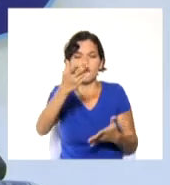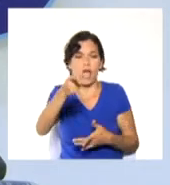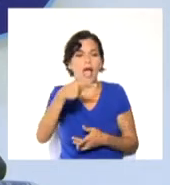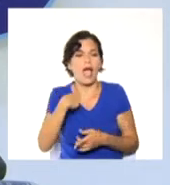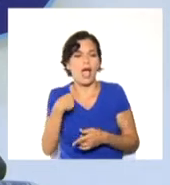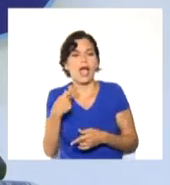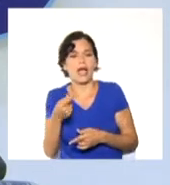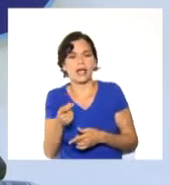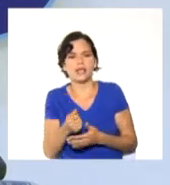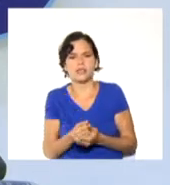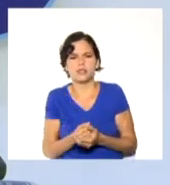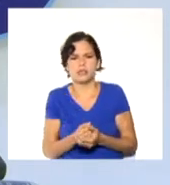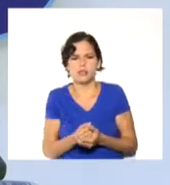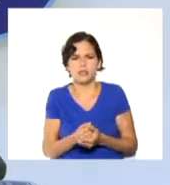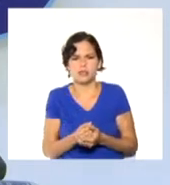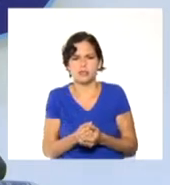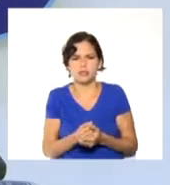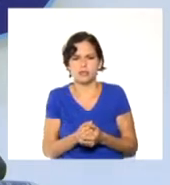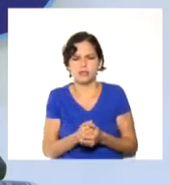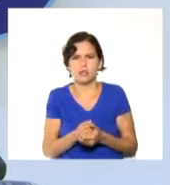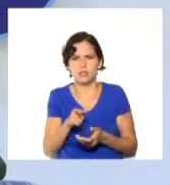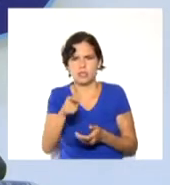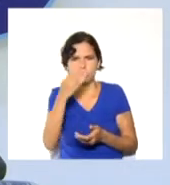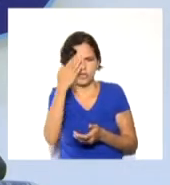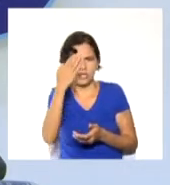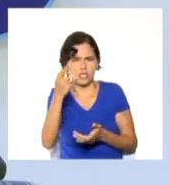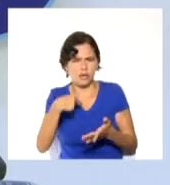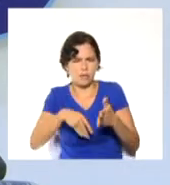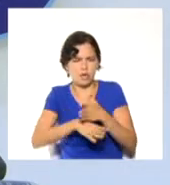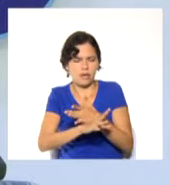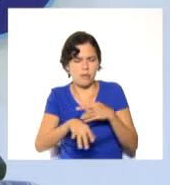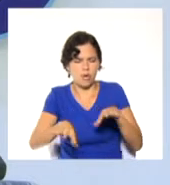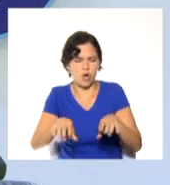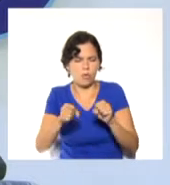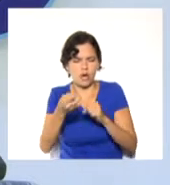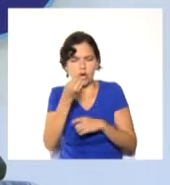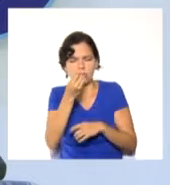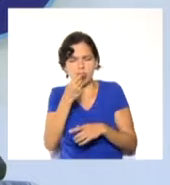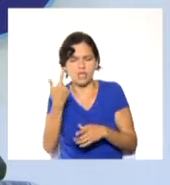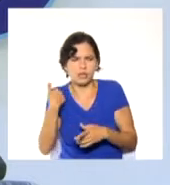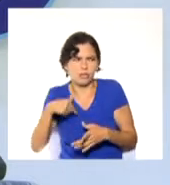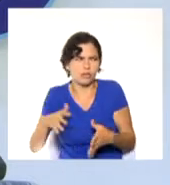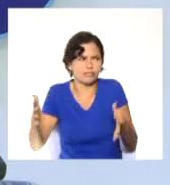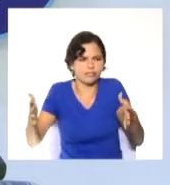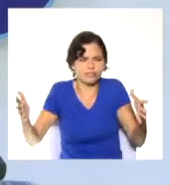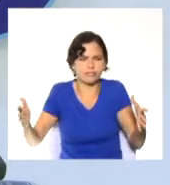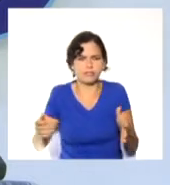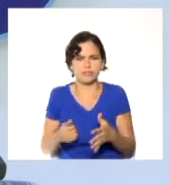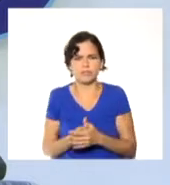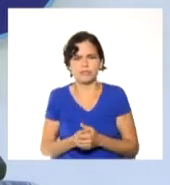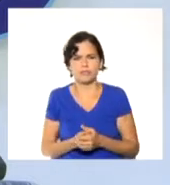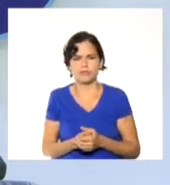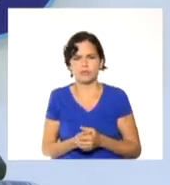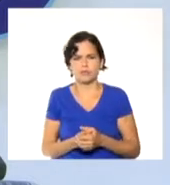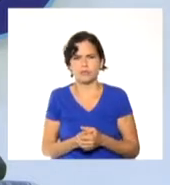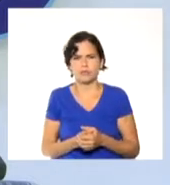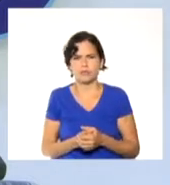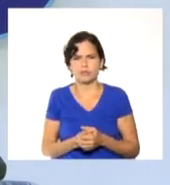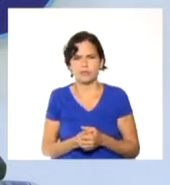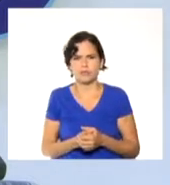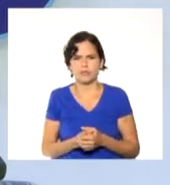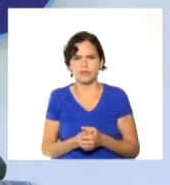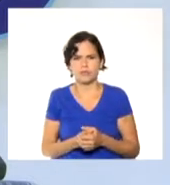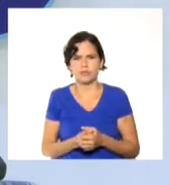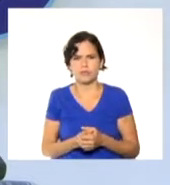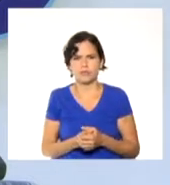¿no? Una paca. Eso sí saben, porque vamos al mercado y tenemos que comprar en cantidades, al mayor y eso.